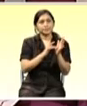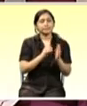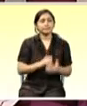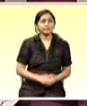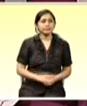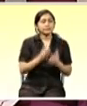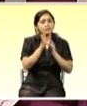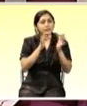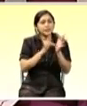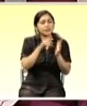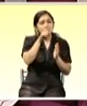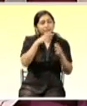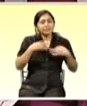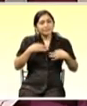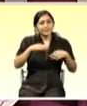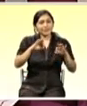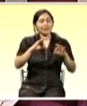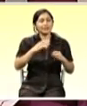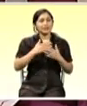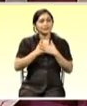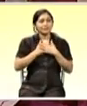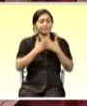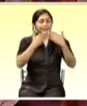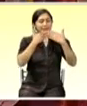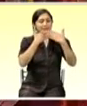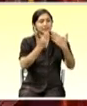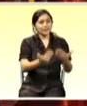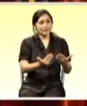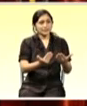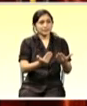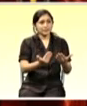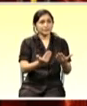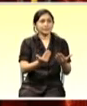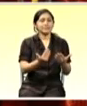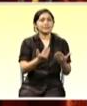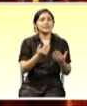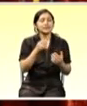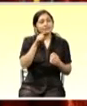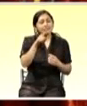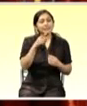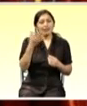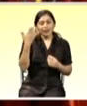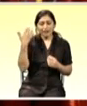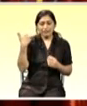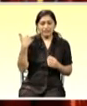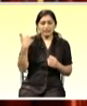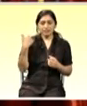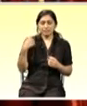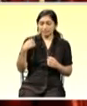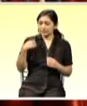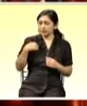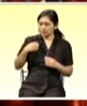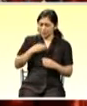Jesús, Redentor mío, te doy gracias de que no hayas permitido que muriese cuando estaba